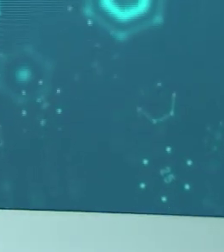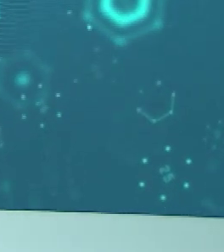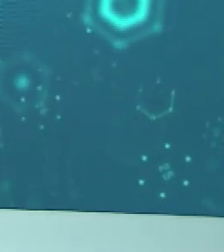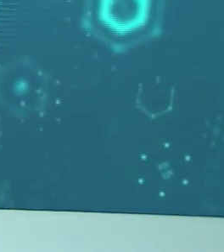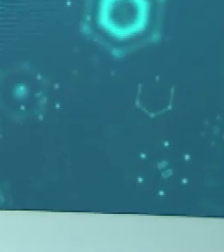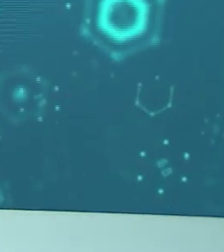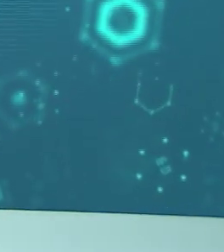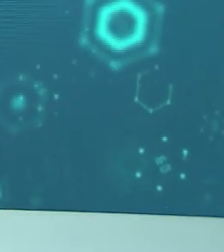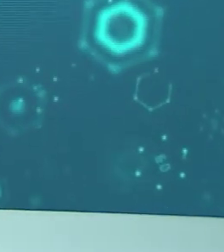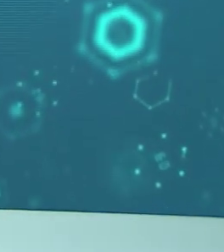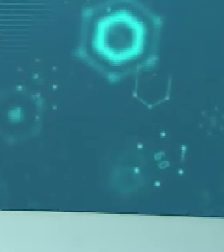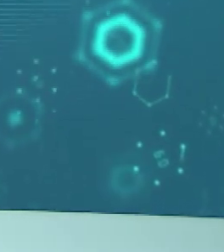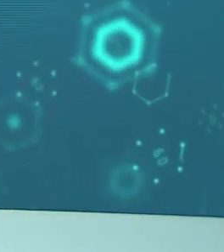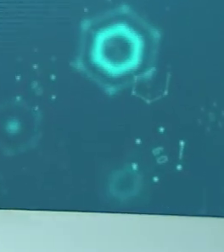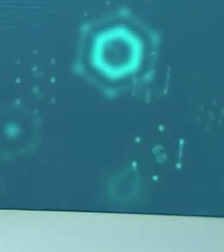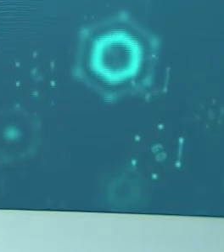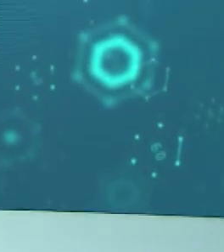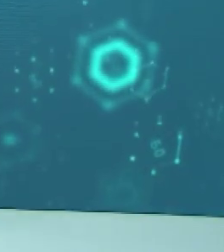Aires. Repito, 5.8